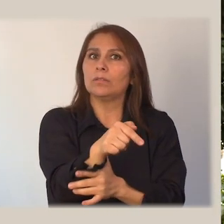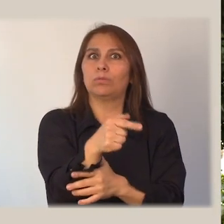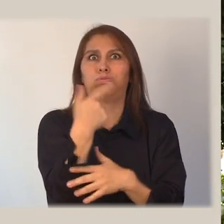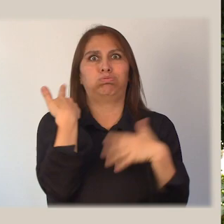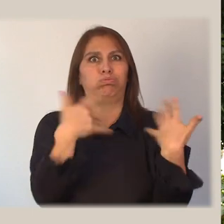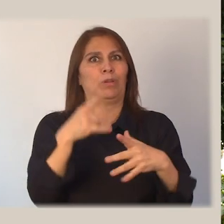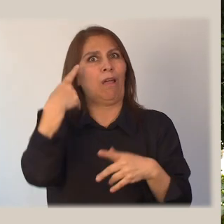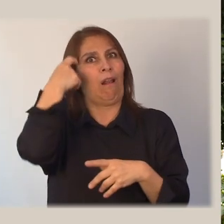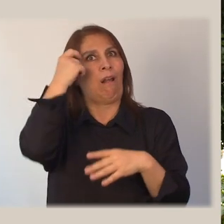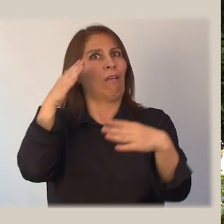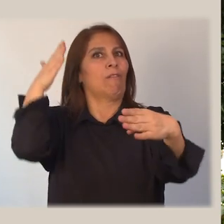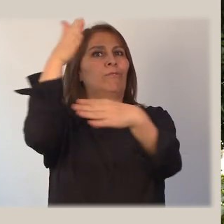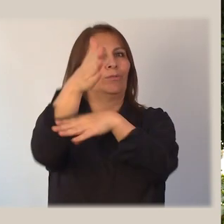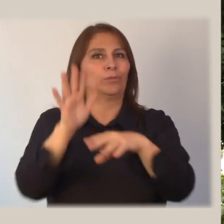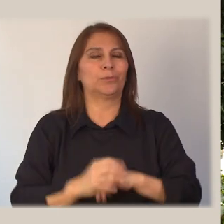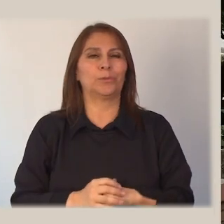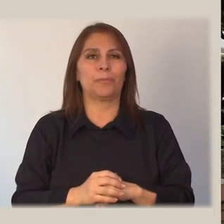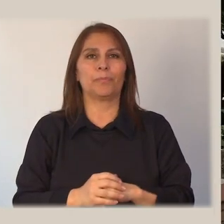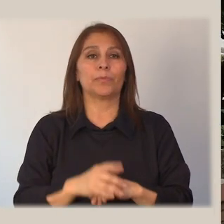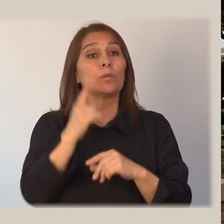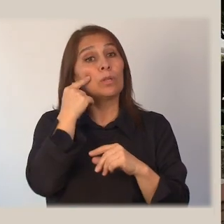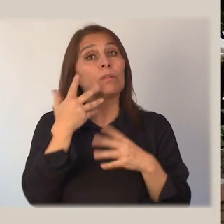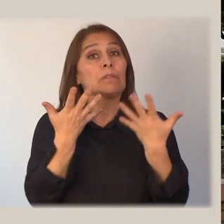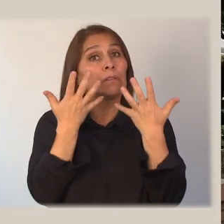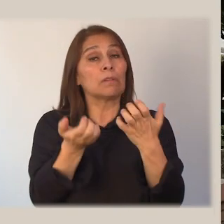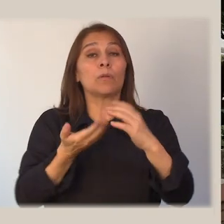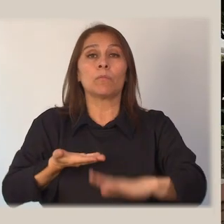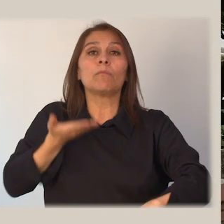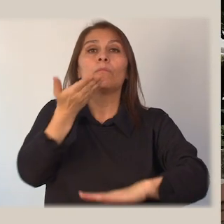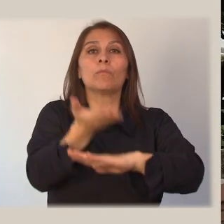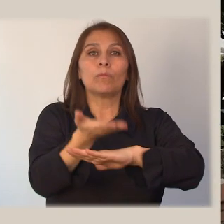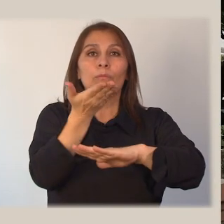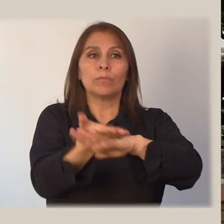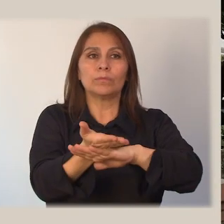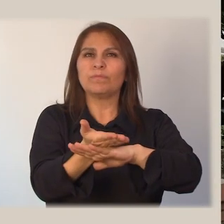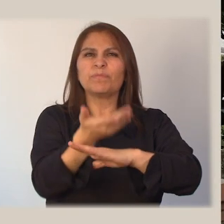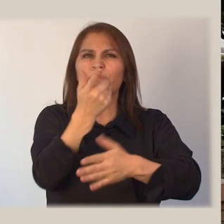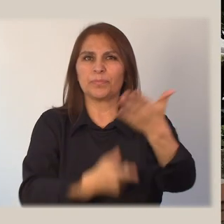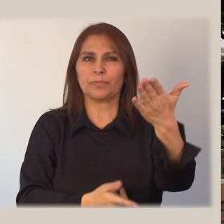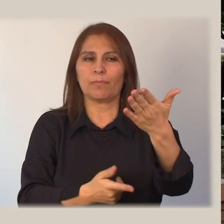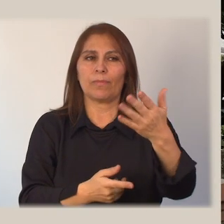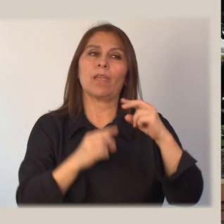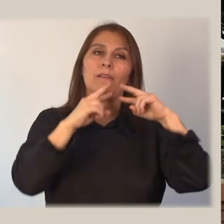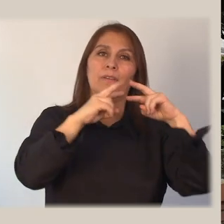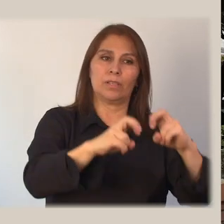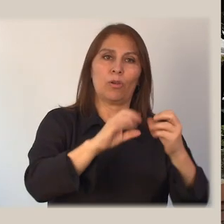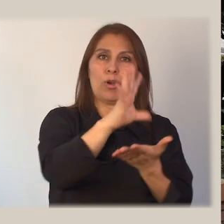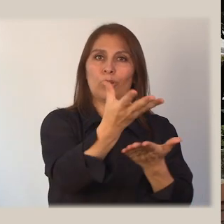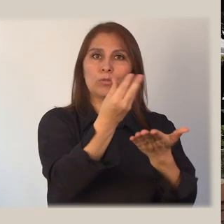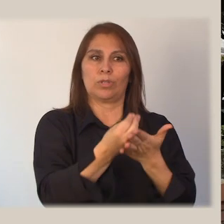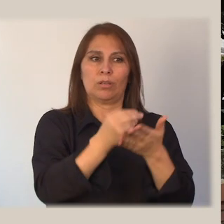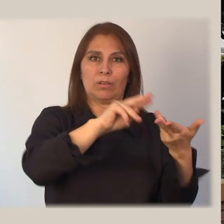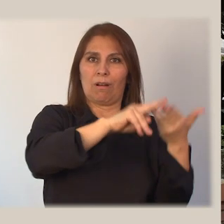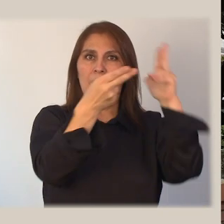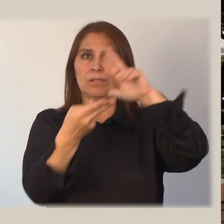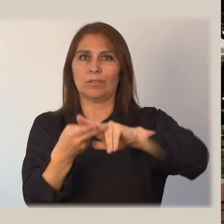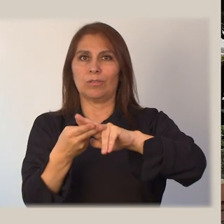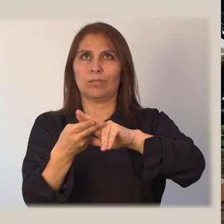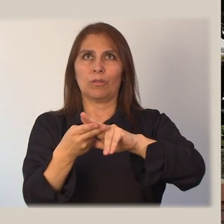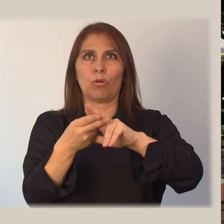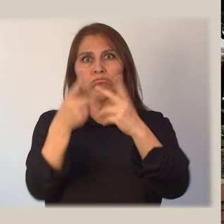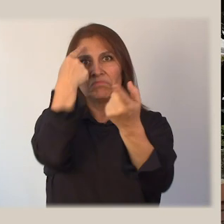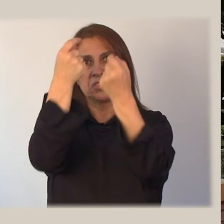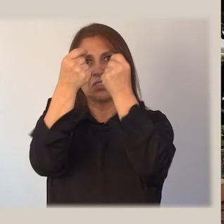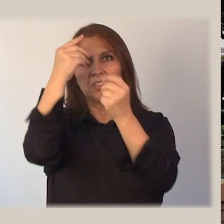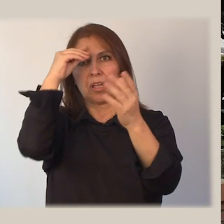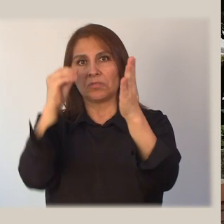de los retos que tiene este factor para el futuro. Especialmente, se prevé la postulación de propuestas que vinculen la investigación y sus